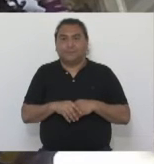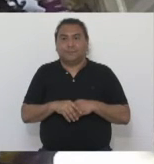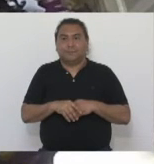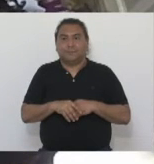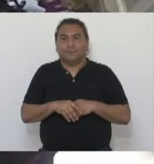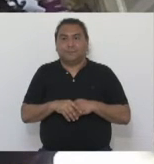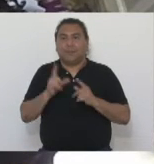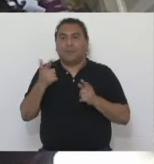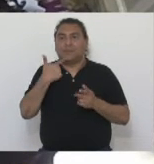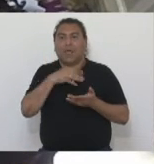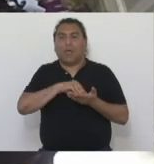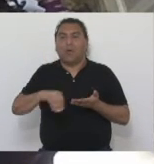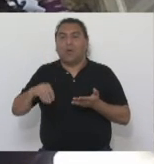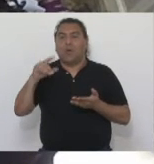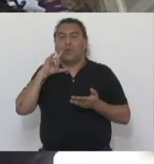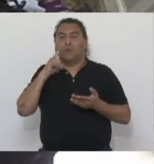El senador Lustó.